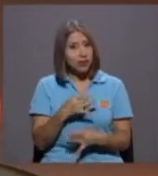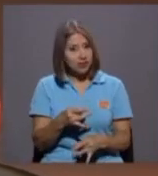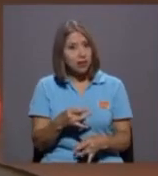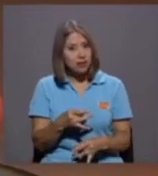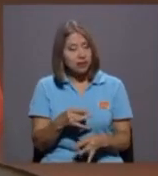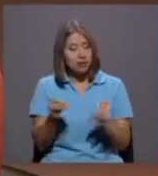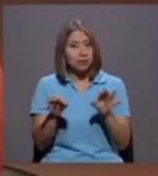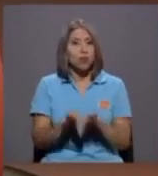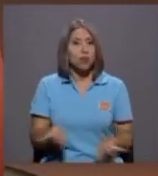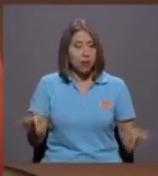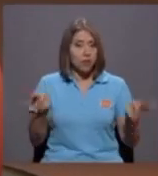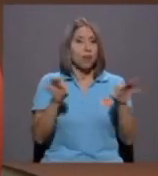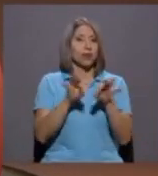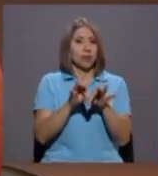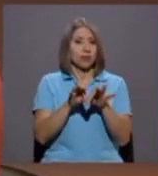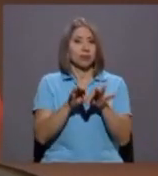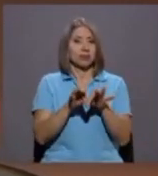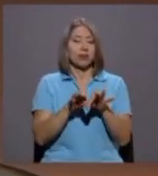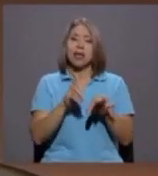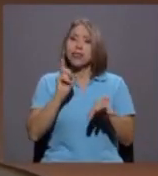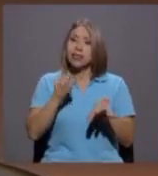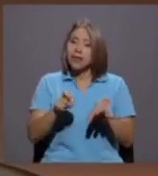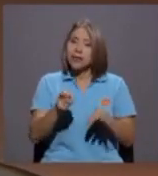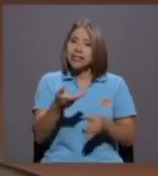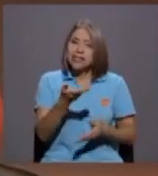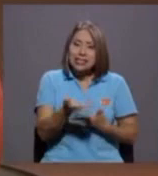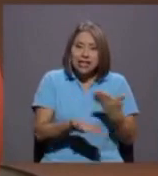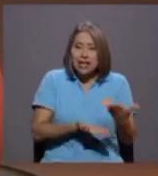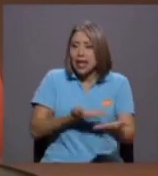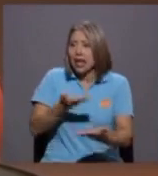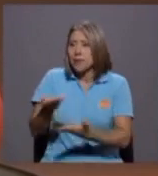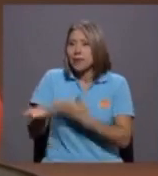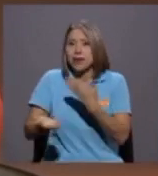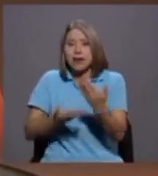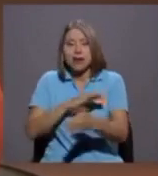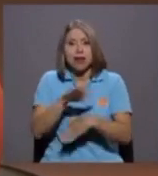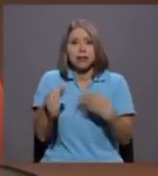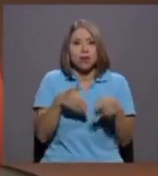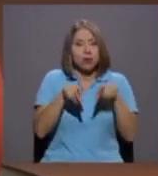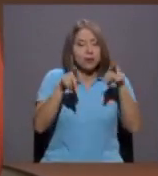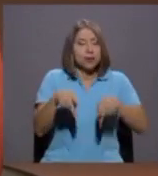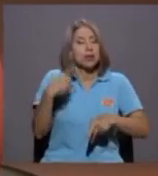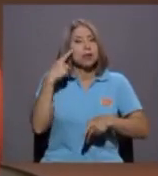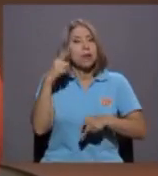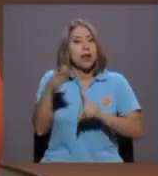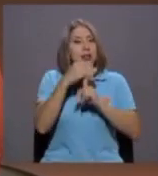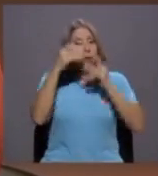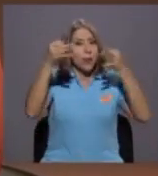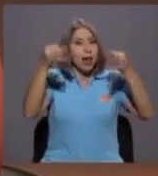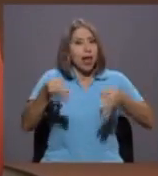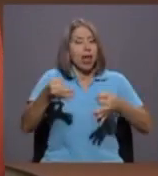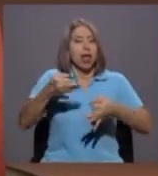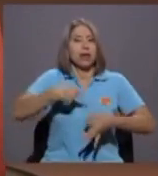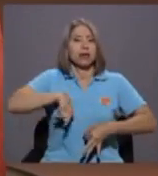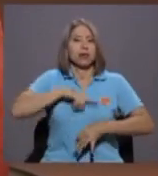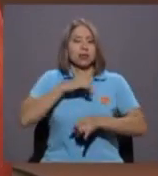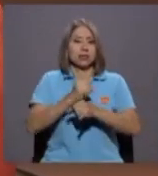muy importantes y creo que deben de servirnos a todos de realimentación para tomar medidas en nuestras